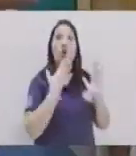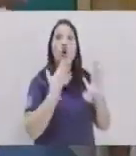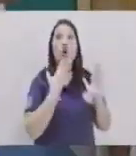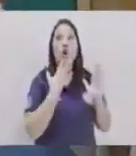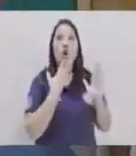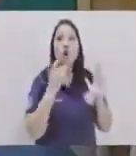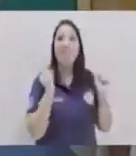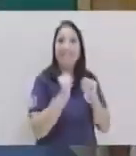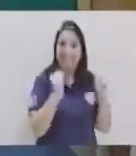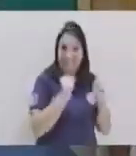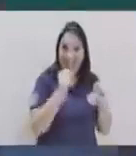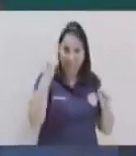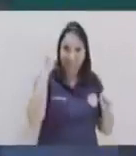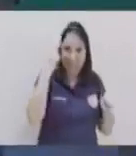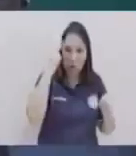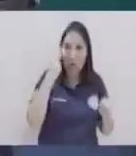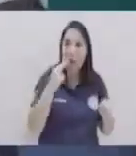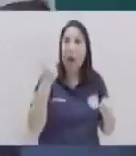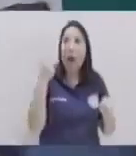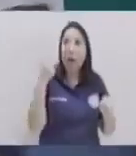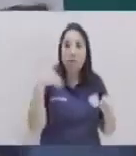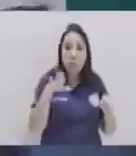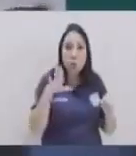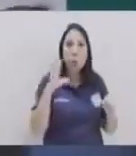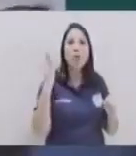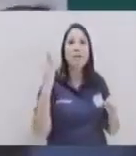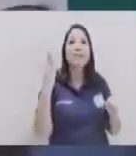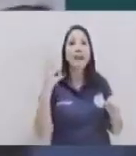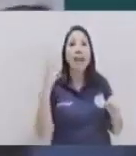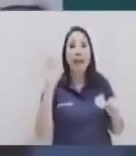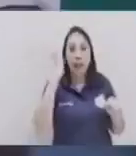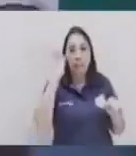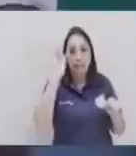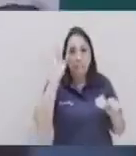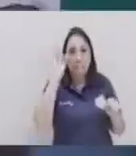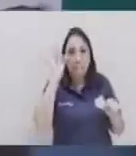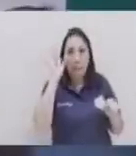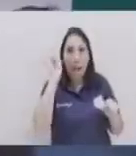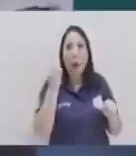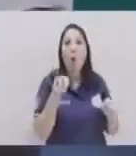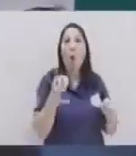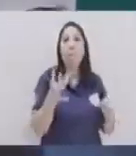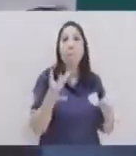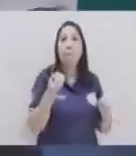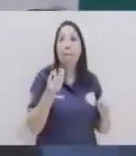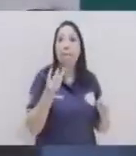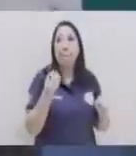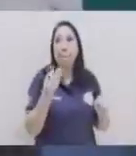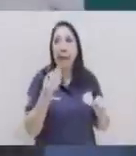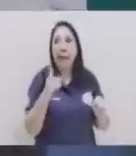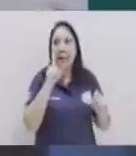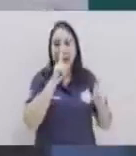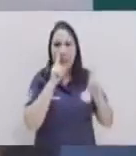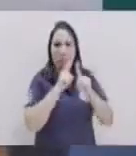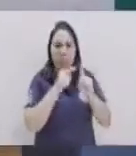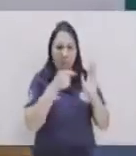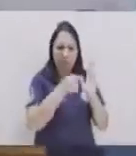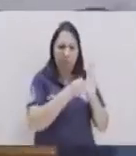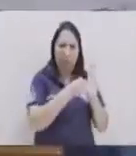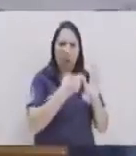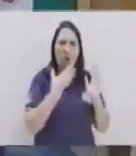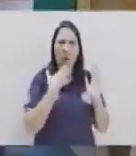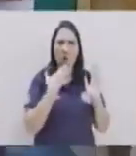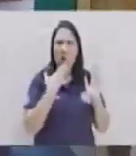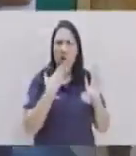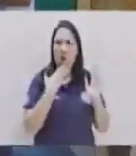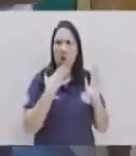de colores fríos, el azul, el celeste, el blanco, tenemos aquí el verde, pero parece curioso porque está el color amarillo.